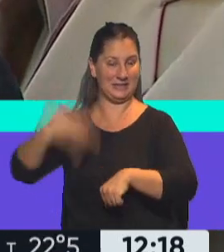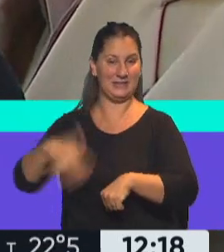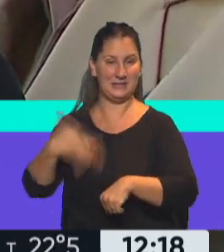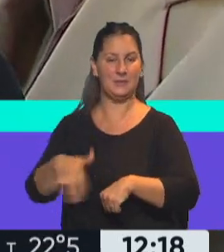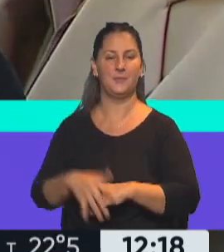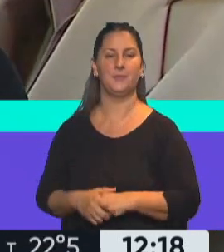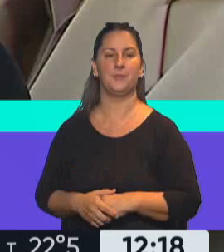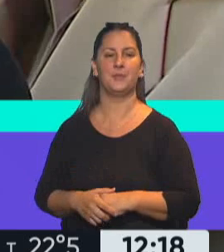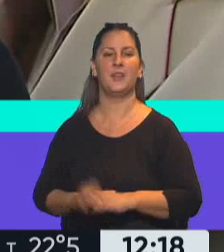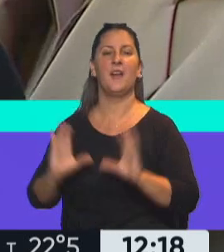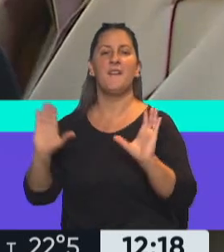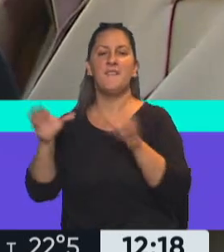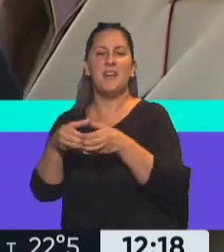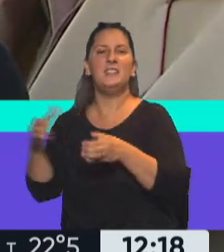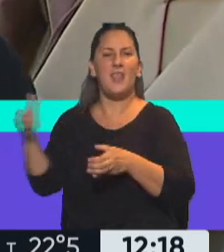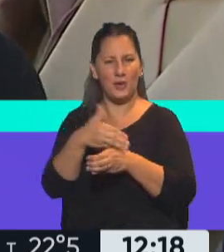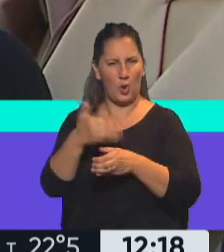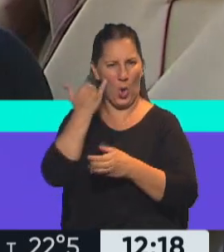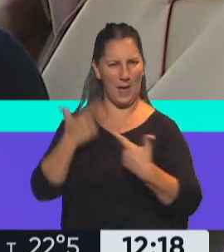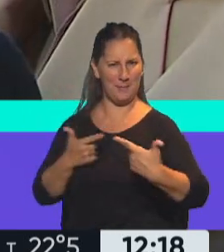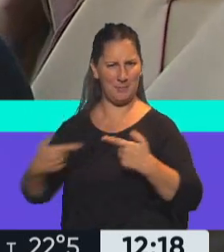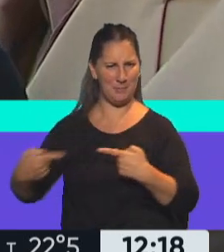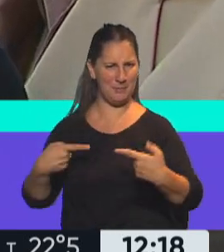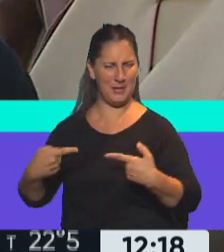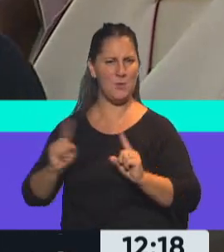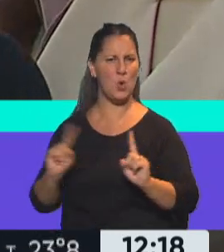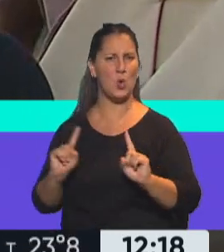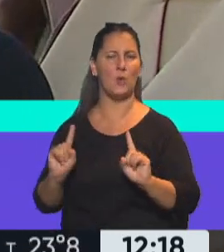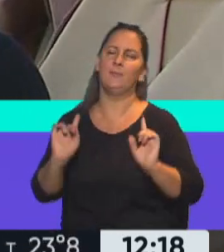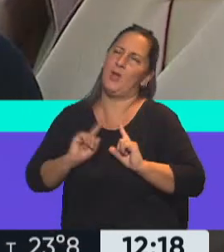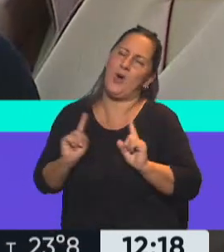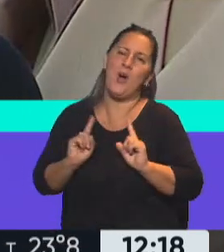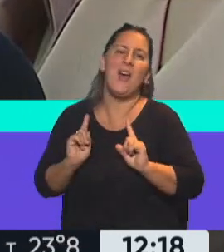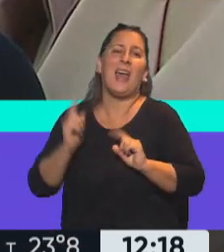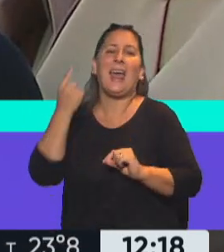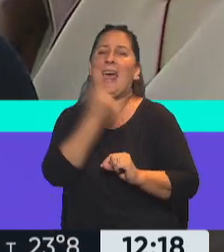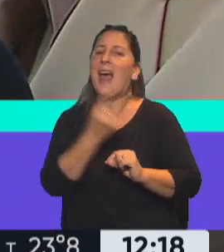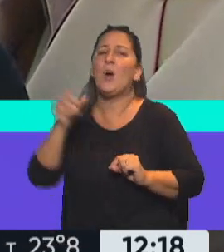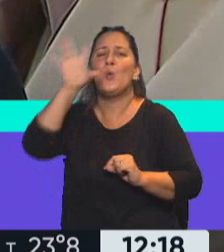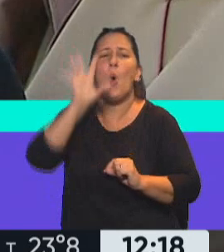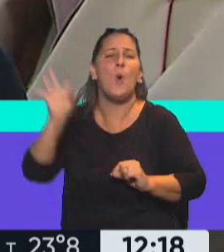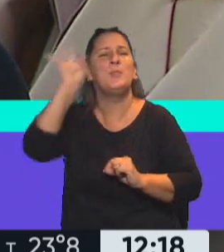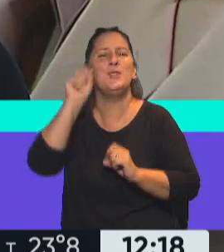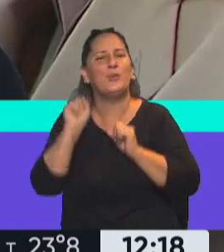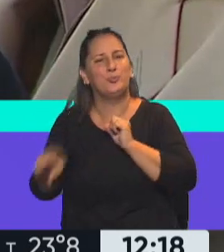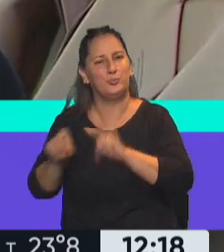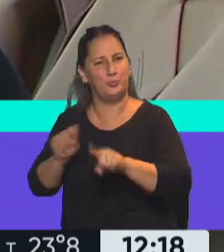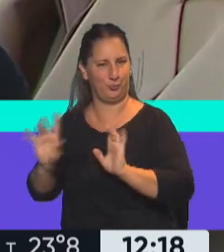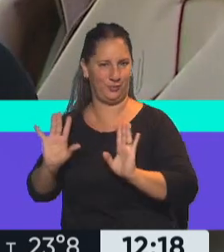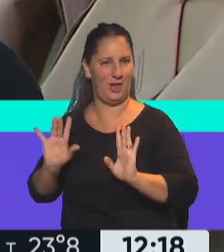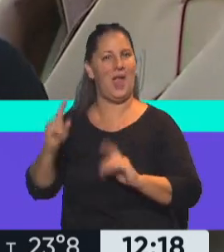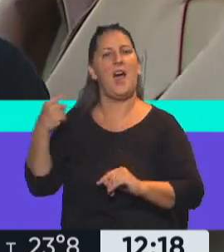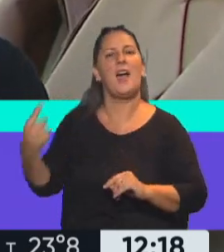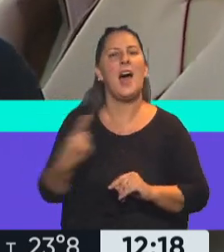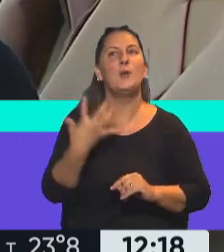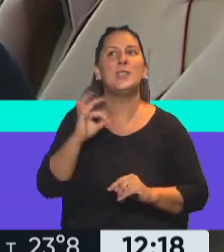grietas en la interna del Frente de Todos? Bueno, pero yo digo de que cada uno tiene su visión con respecto, y también cada uno sabe